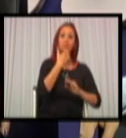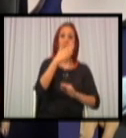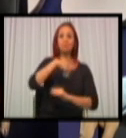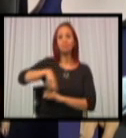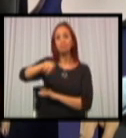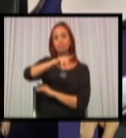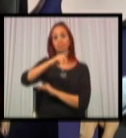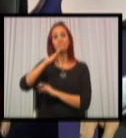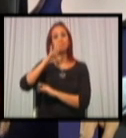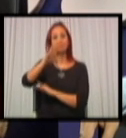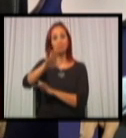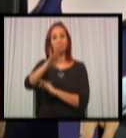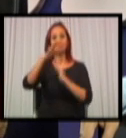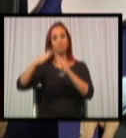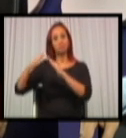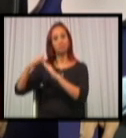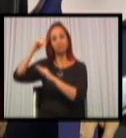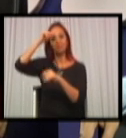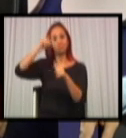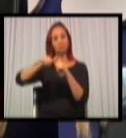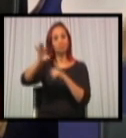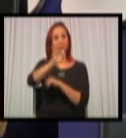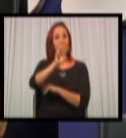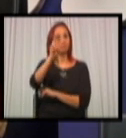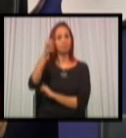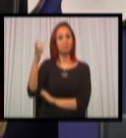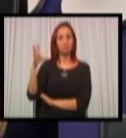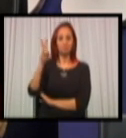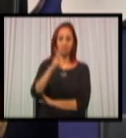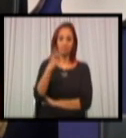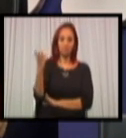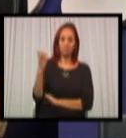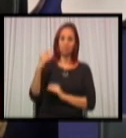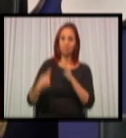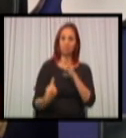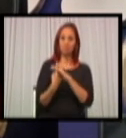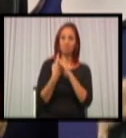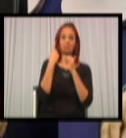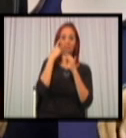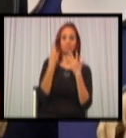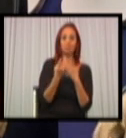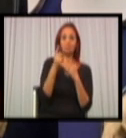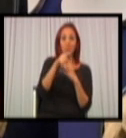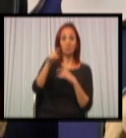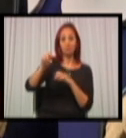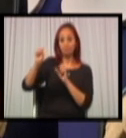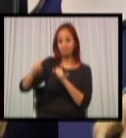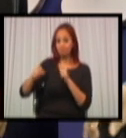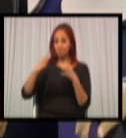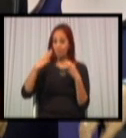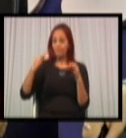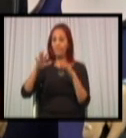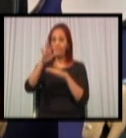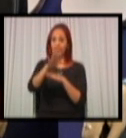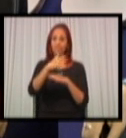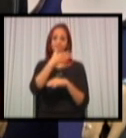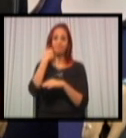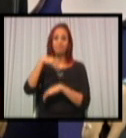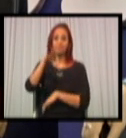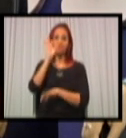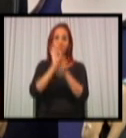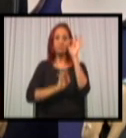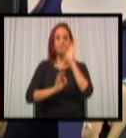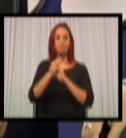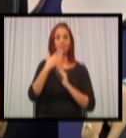ustedes. Y a ustedes en sus hogares recuerden en febrero de 2016 salir a votar por quien usted considere va a ser su mejor opción.